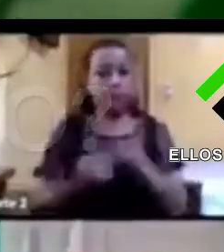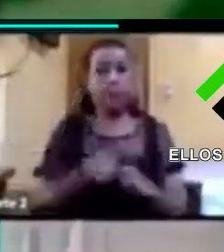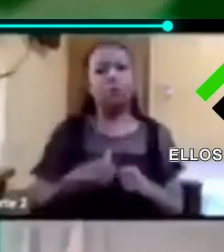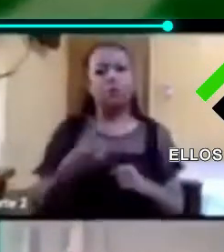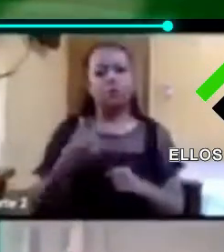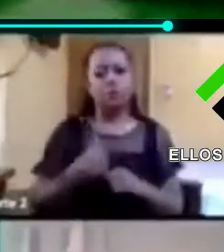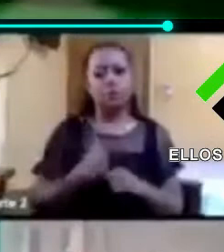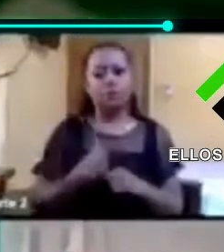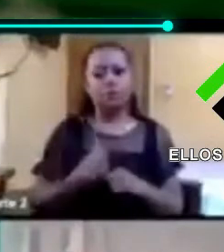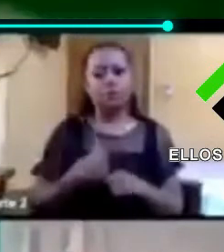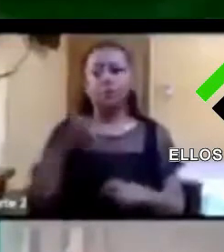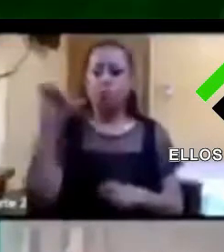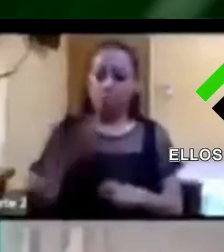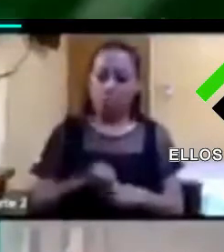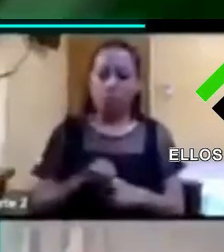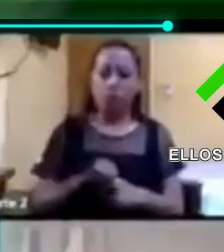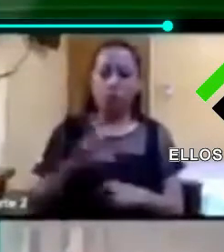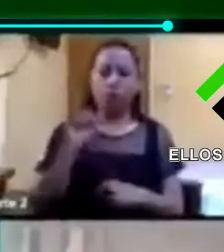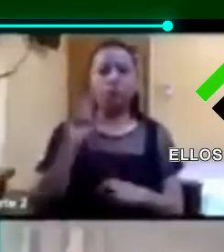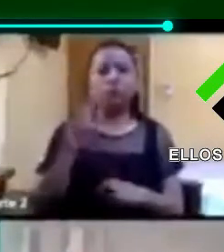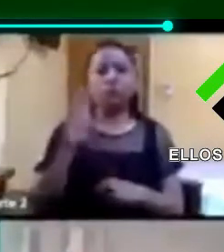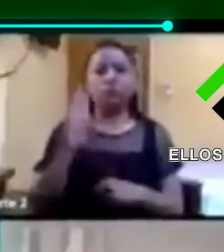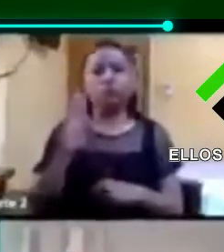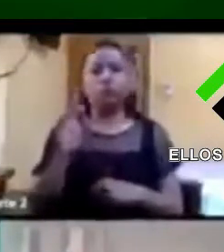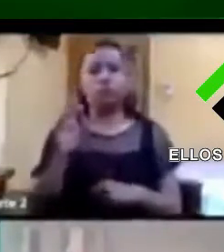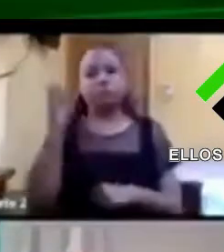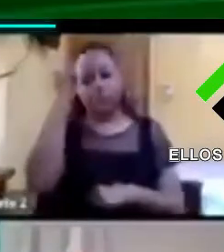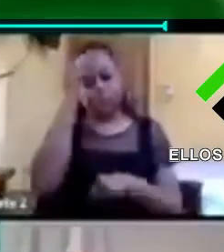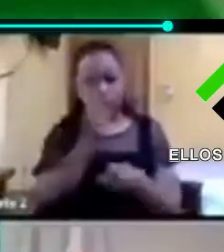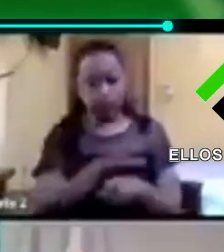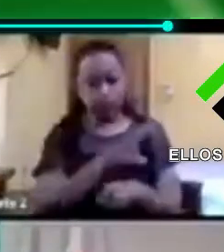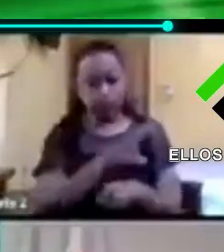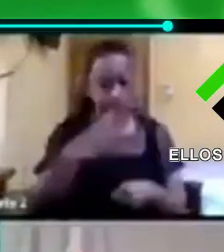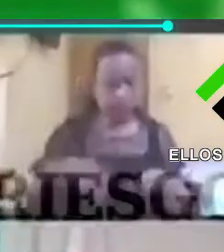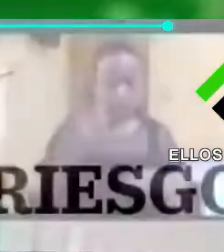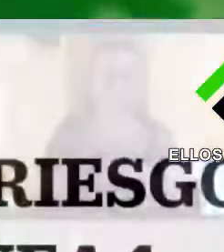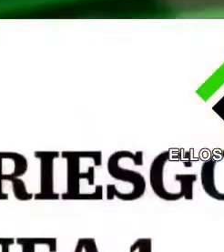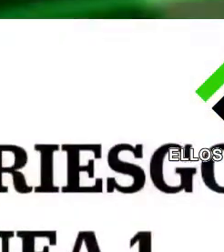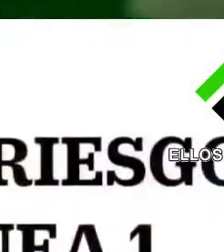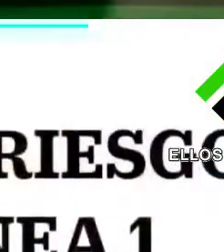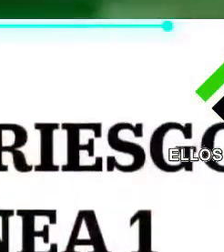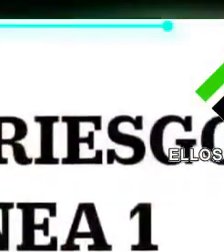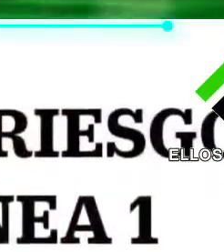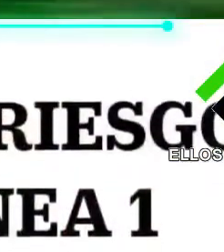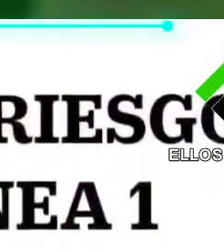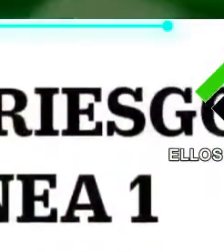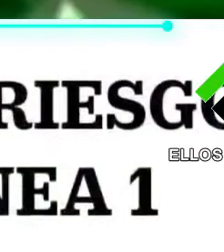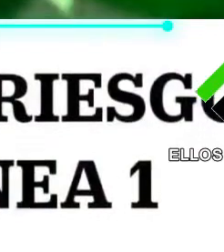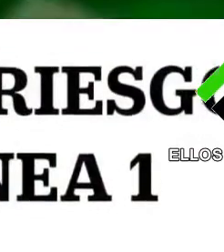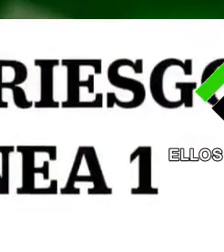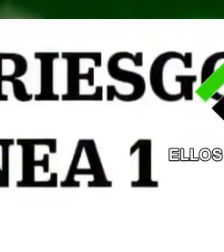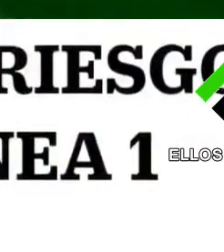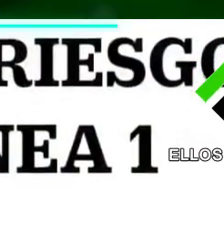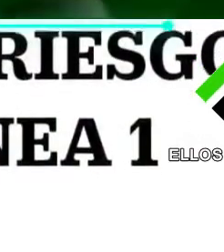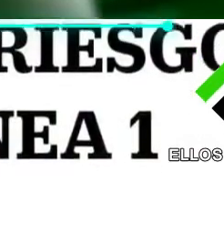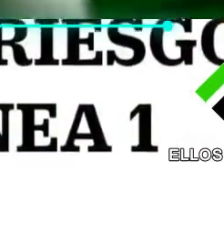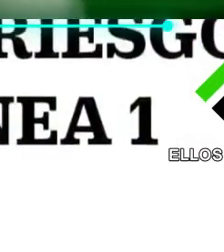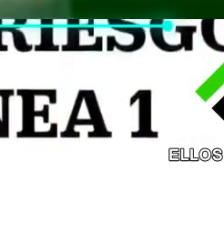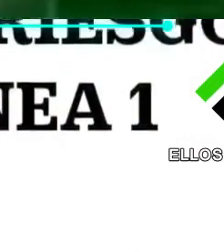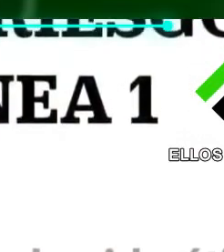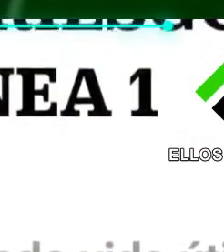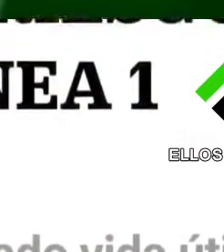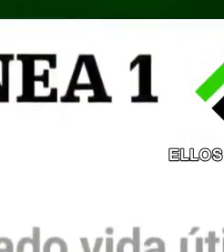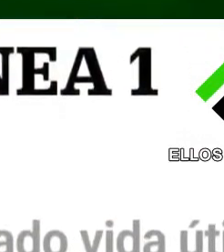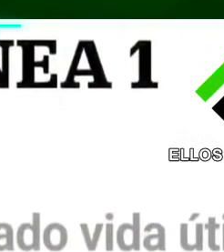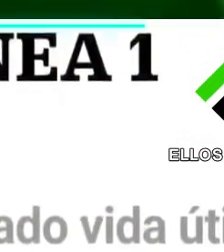de mantenimiento. O sea, el metro tiene tantos problemas decidí durante este año tomar esa posición